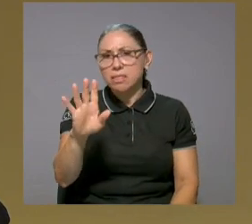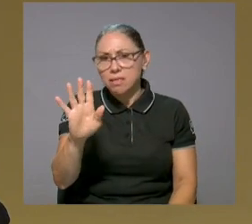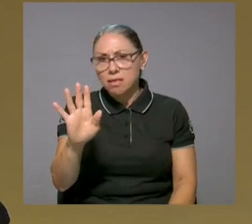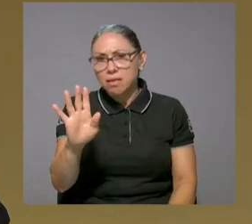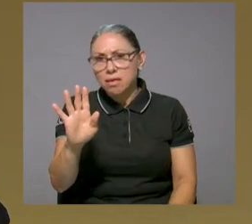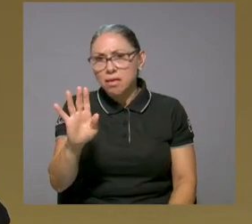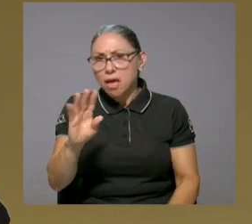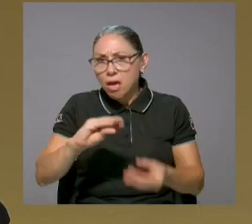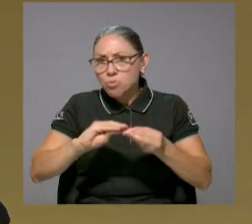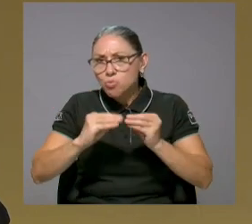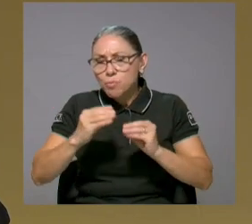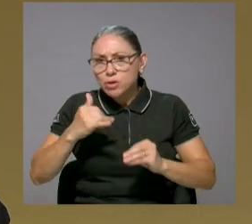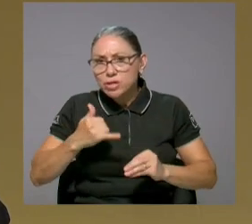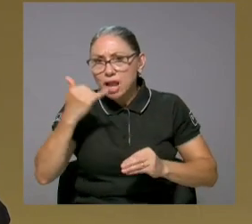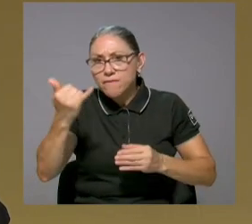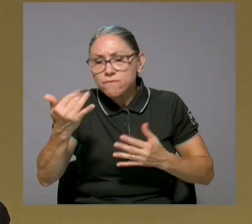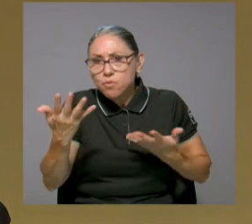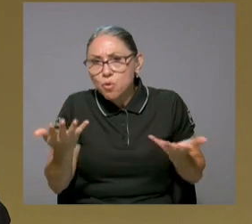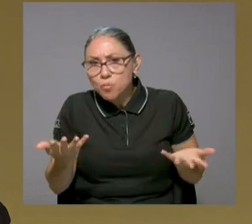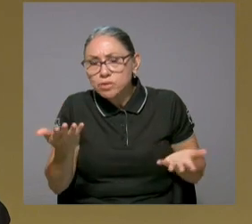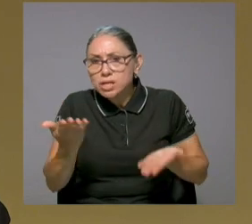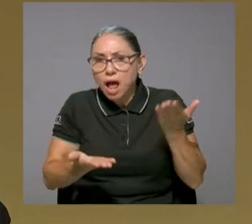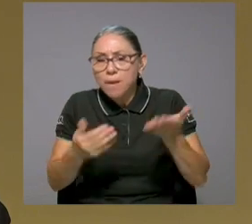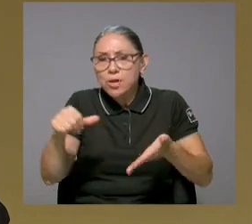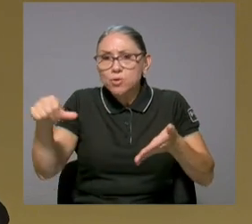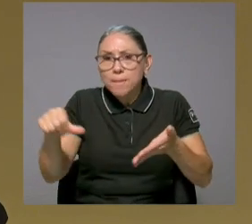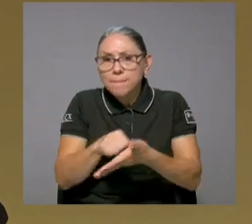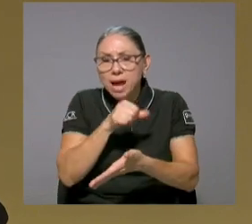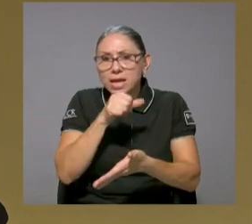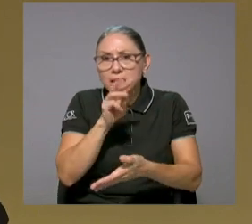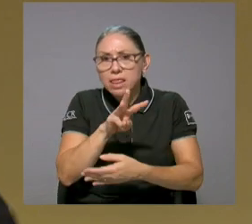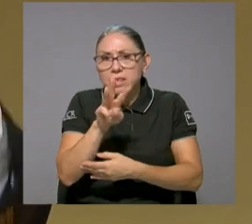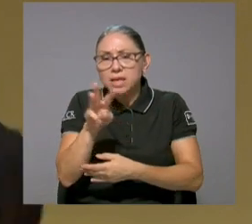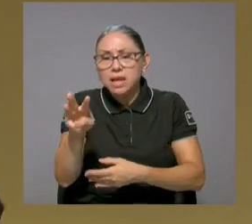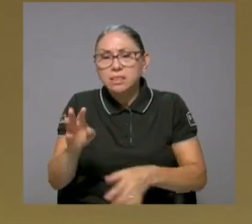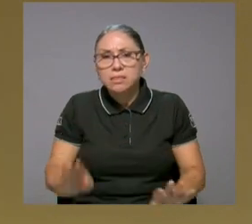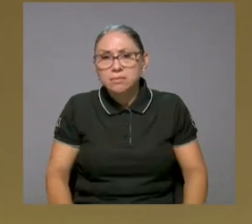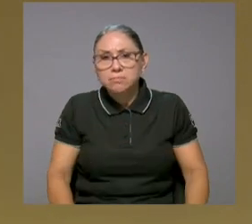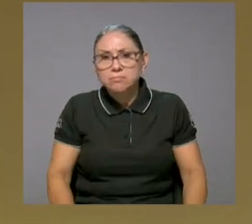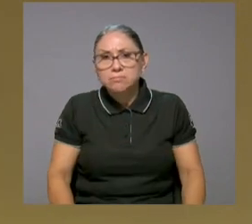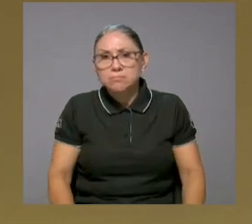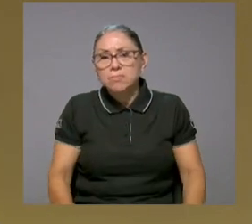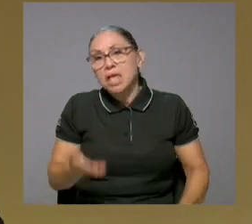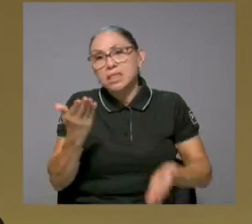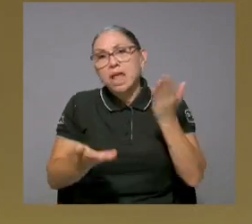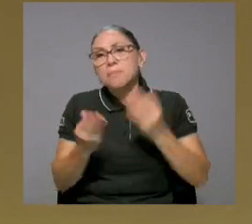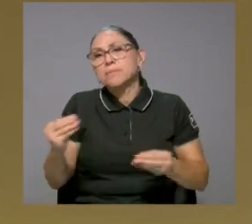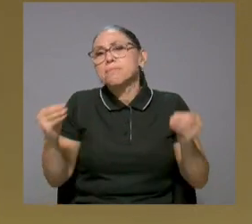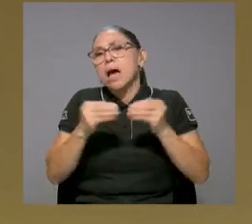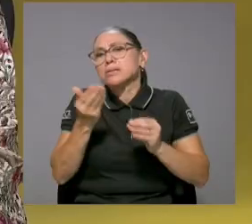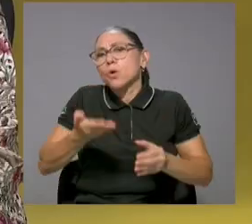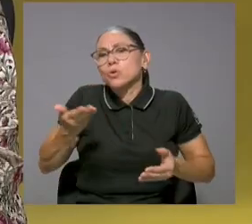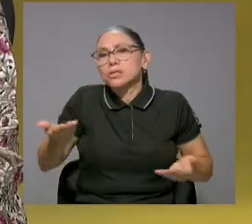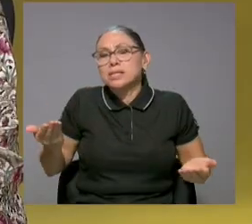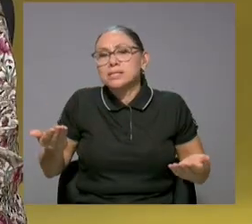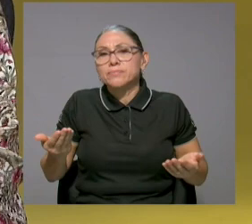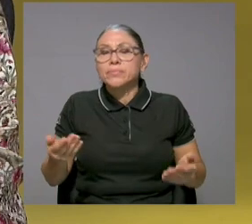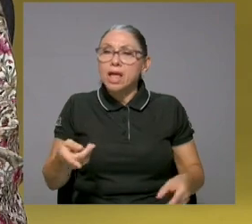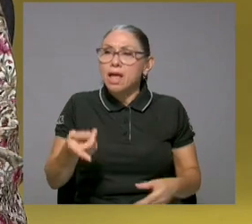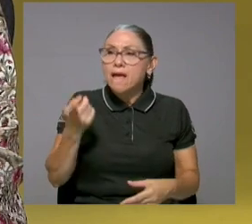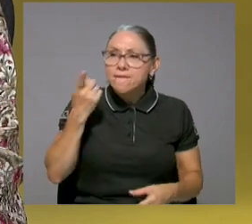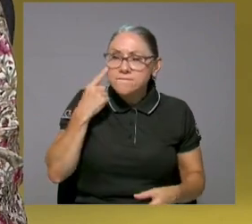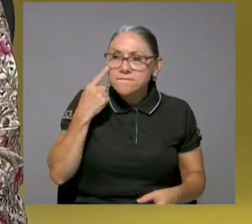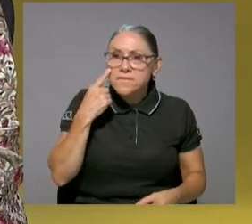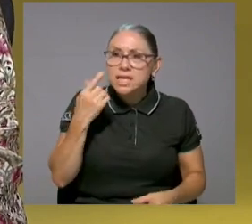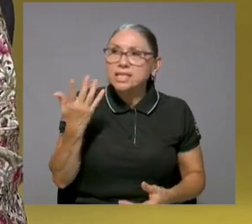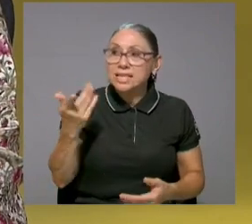haber un teléfono y seguramente debe haber una página de internet. Y debe haber más cosas, pero... Fíjese que, como